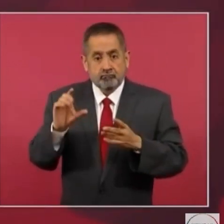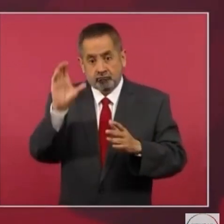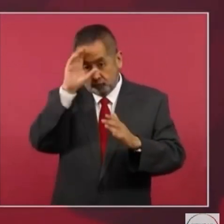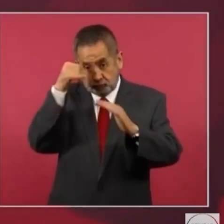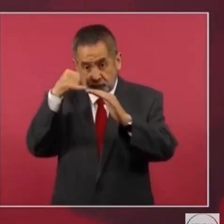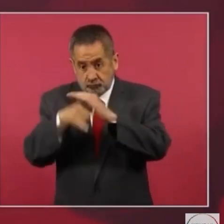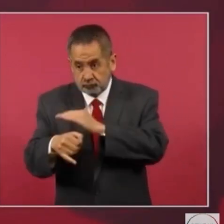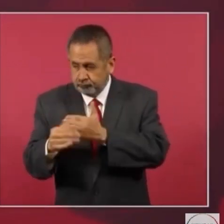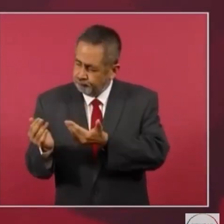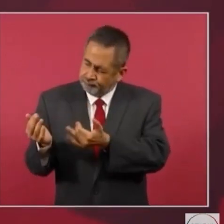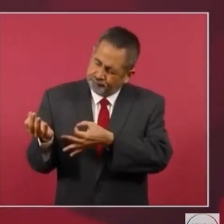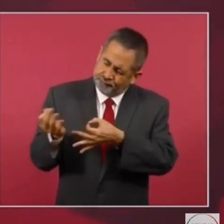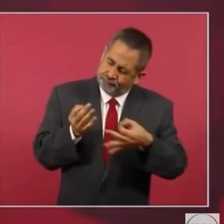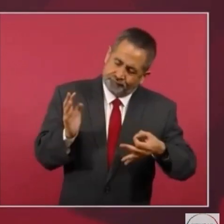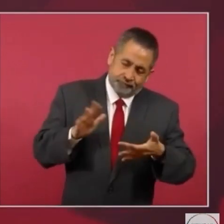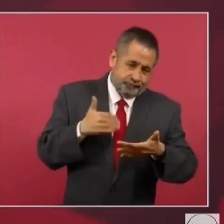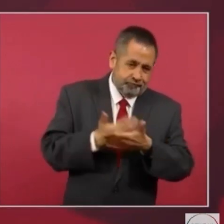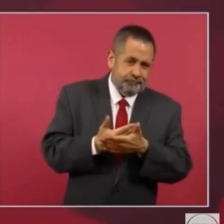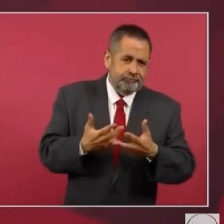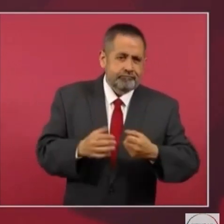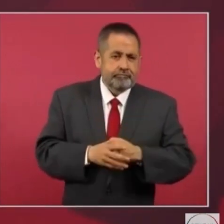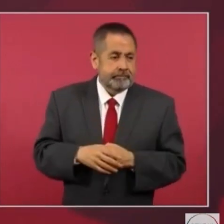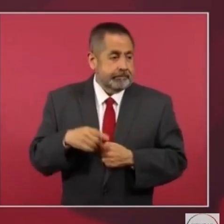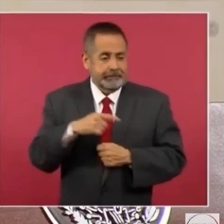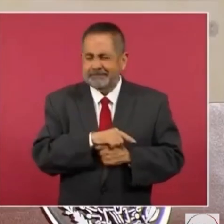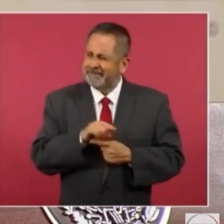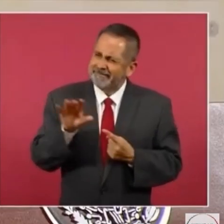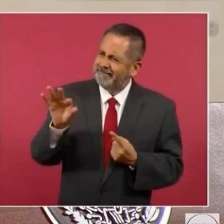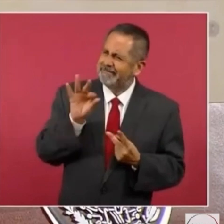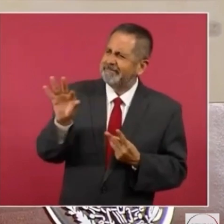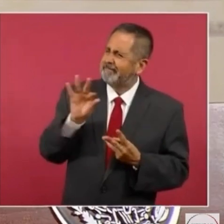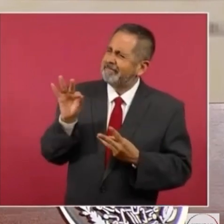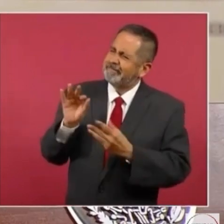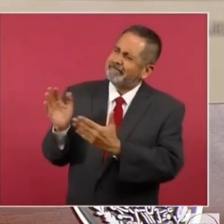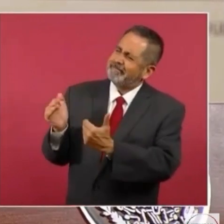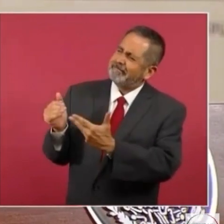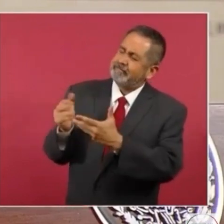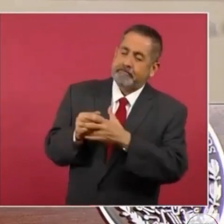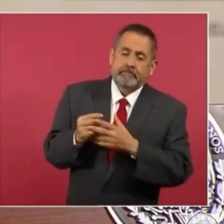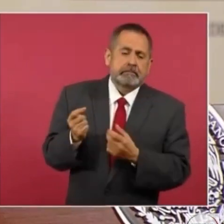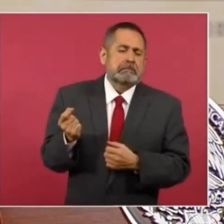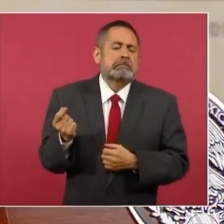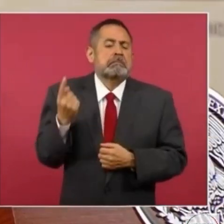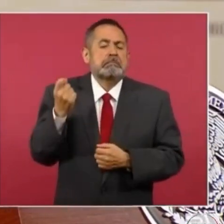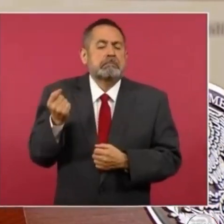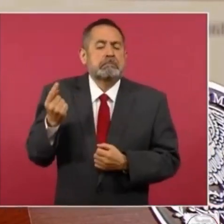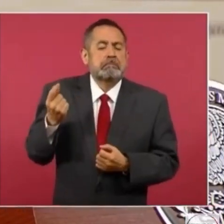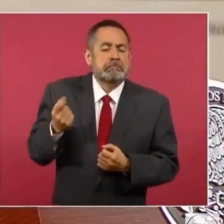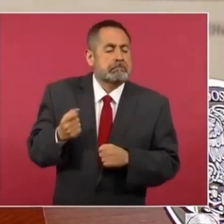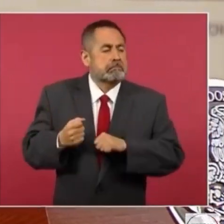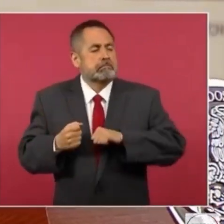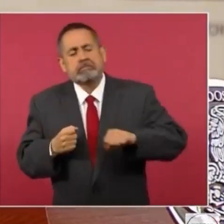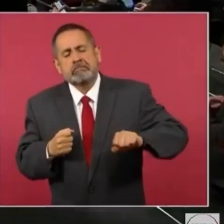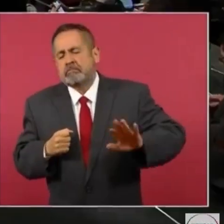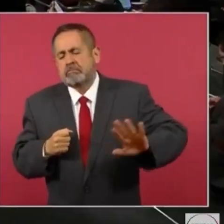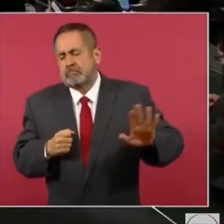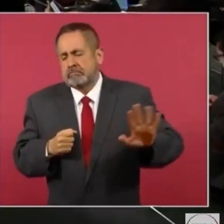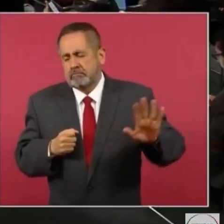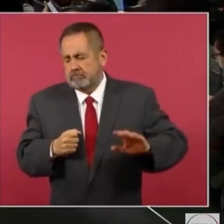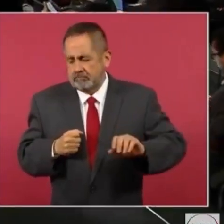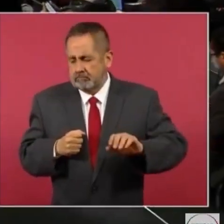científicos, no dejó nada. Algunos sí no se